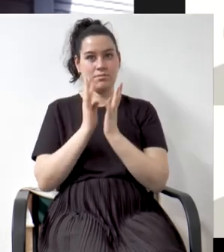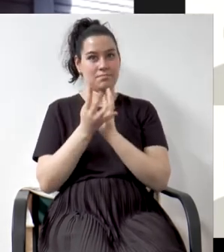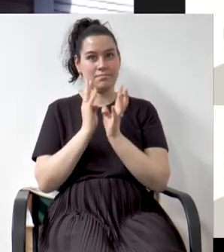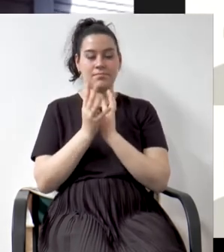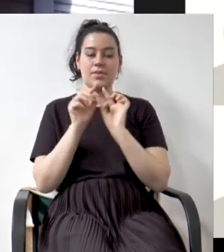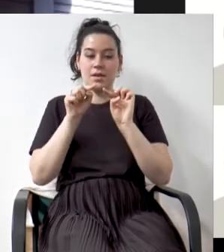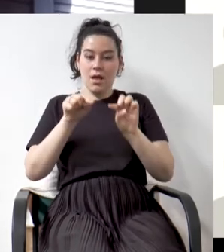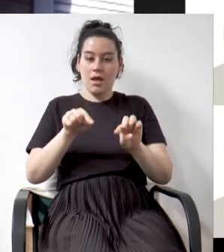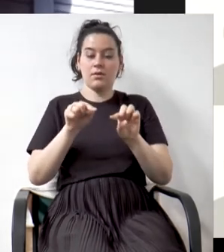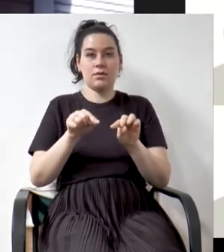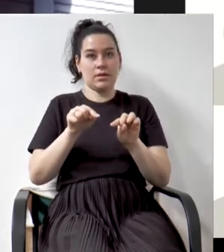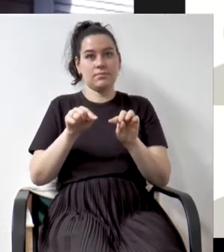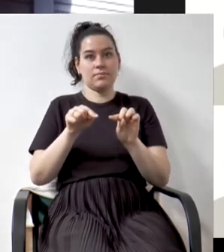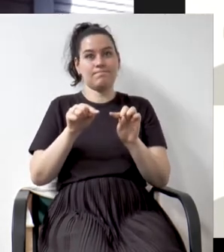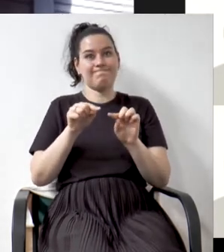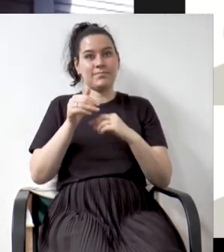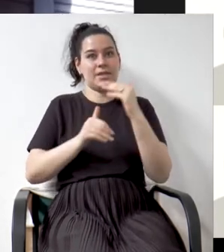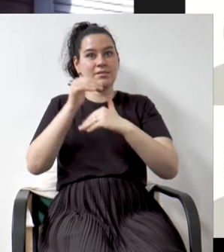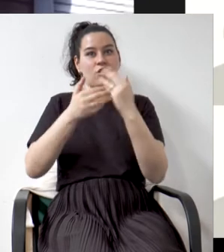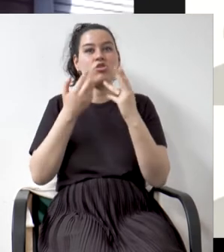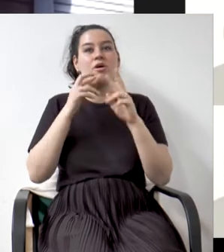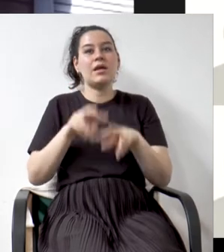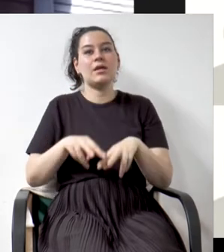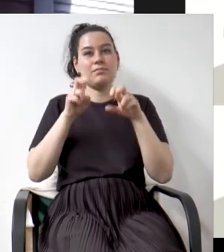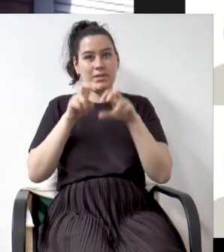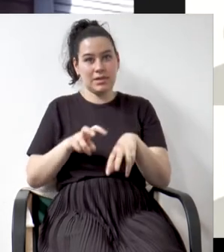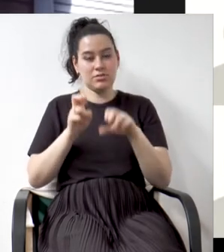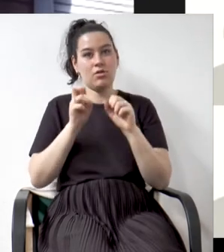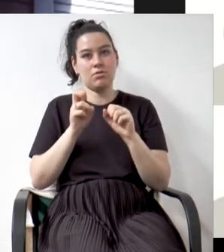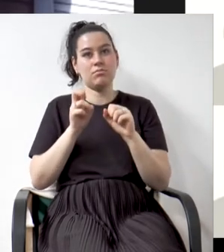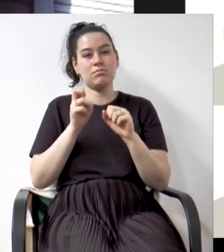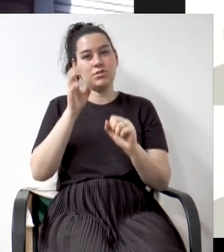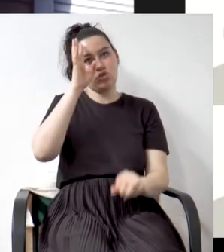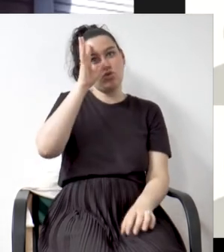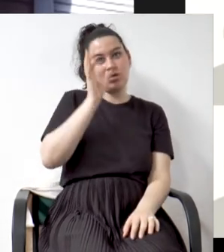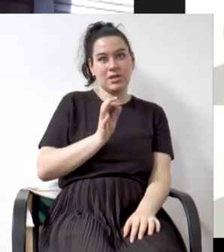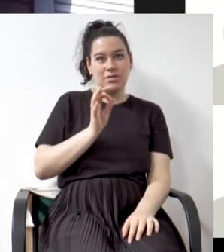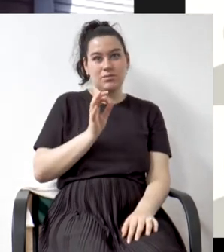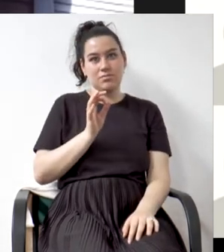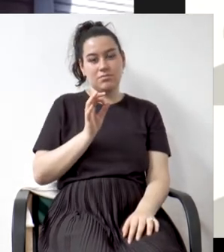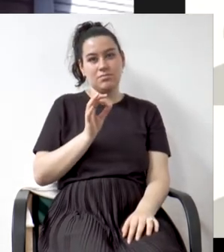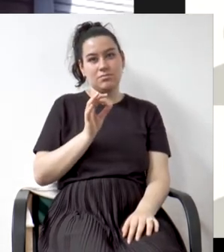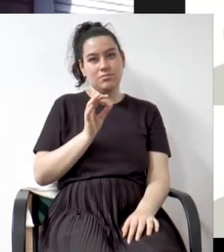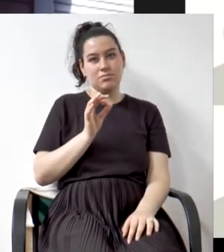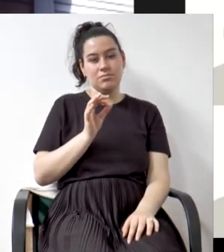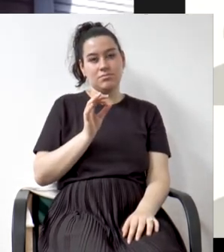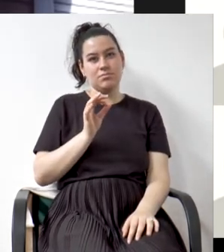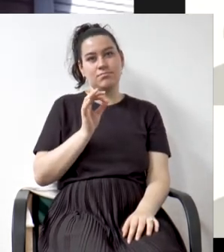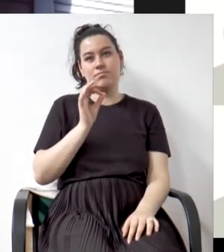a, digamos, desarrollo de la investigación de alta calidad. Yo creo que está como ejemplificado en las